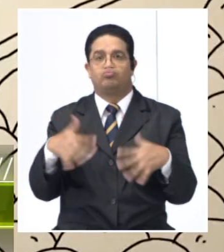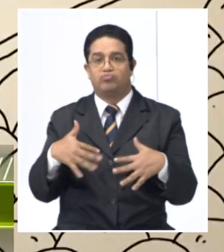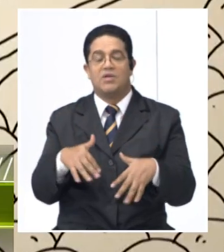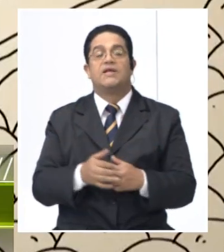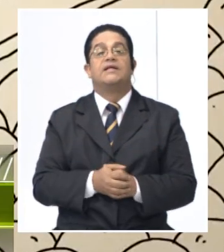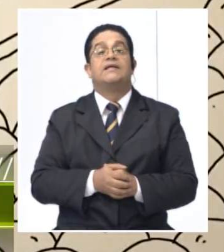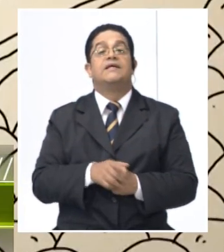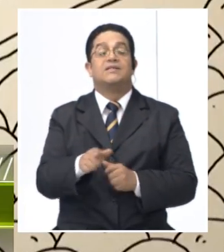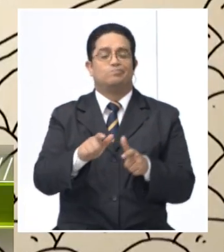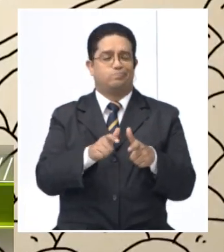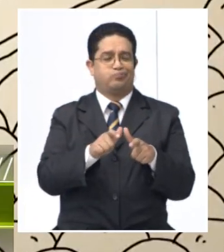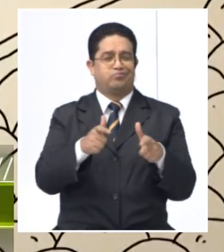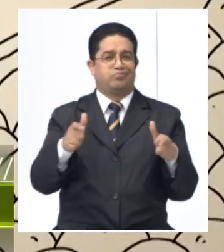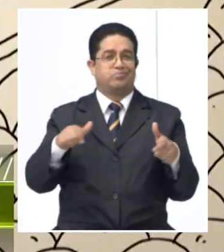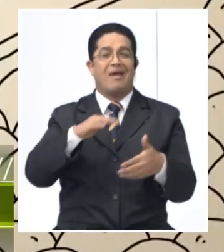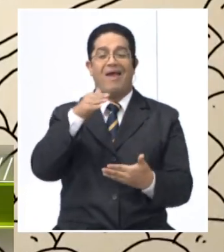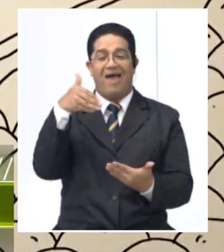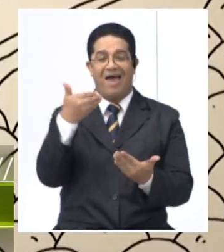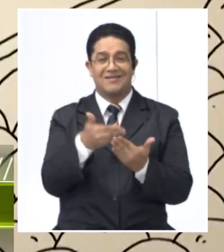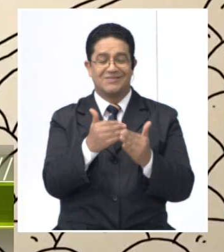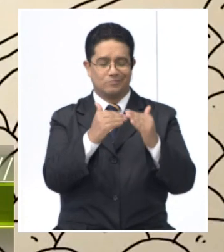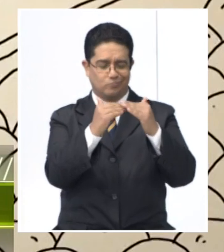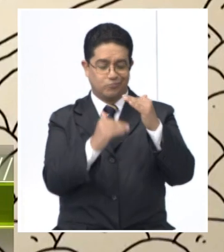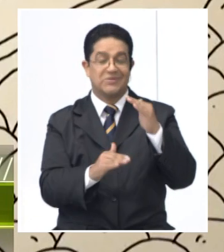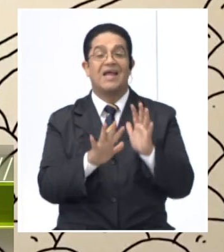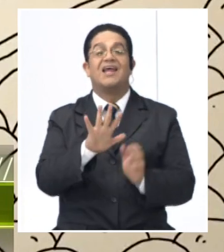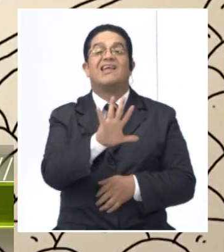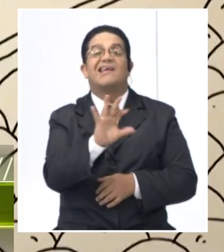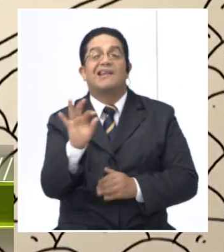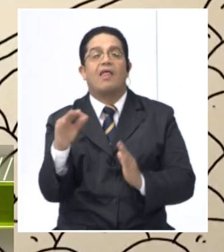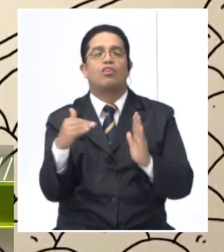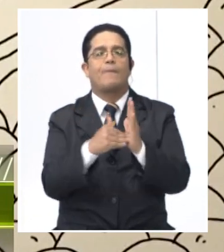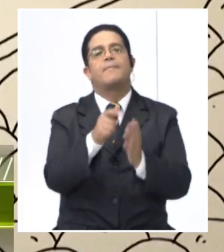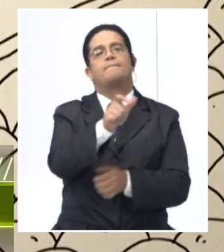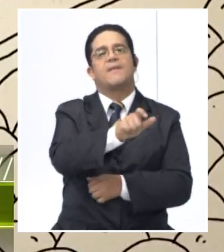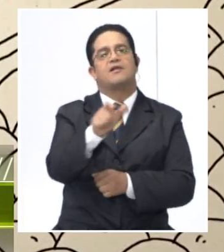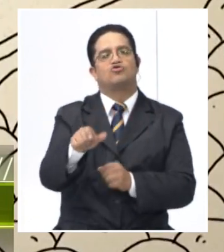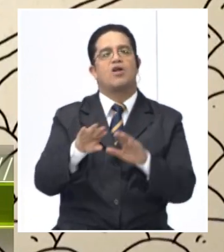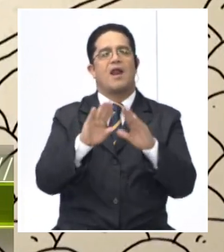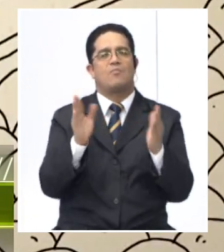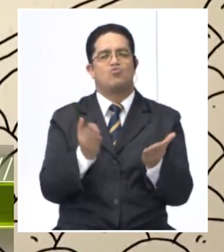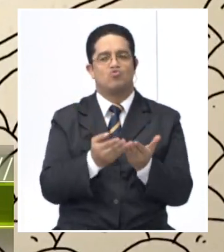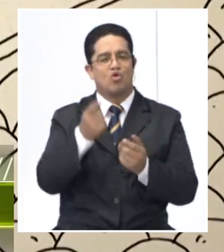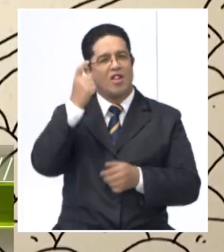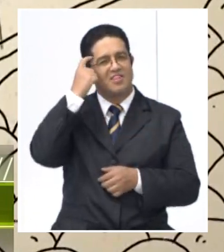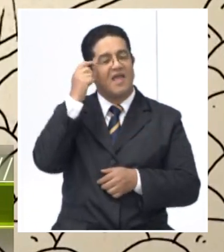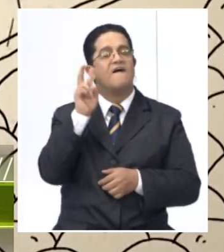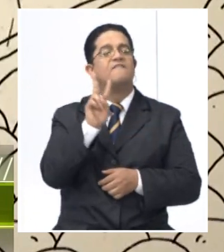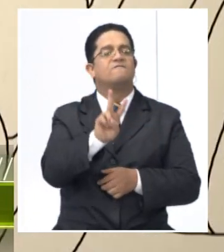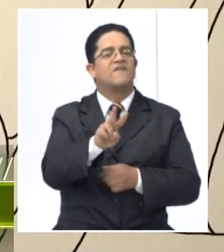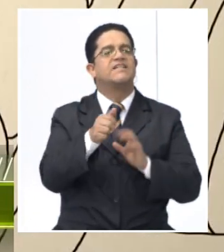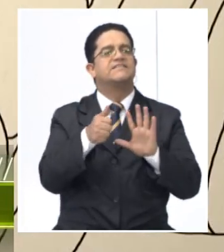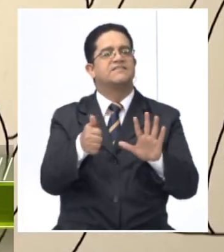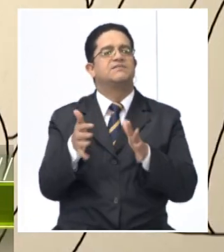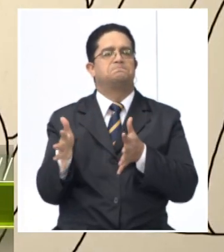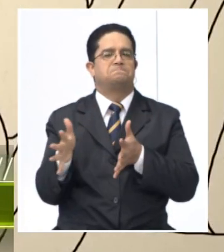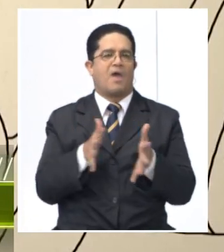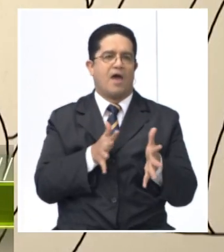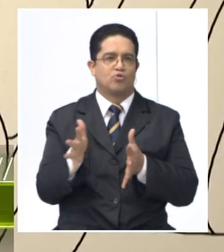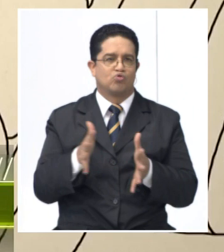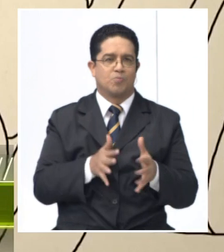continuó creciendo hasta alcanzar los 500.000 infectados a nivel mundial el 26 de marzo de ese mismo